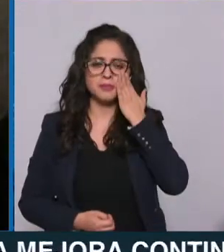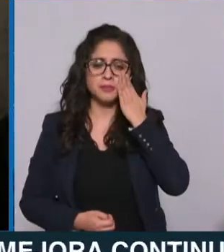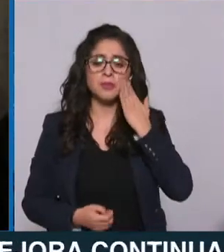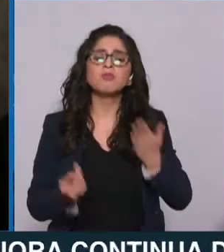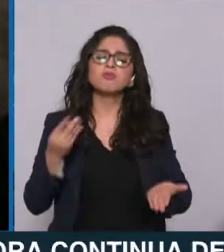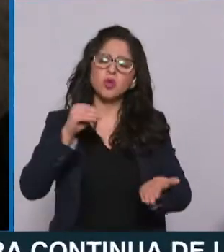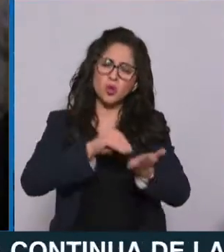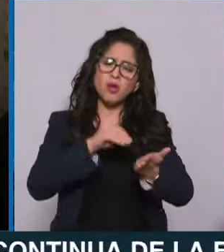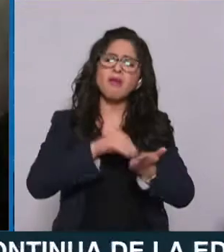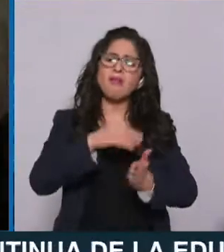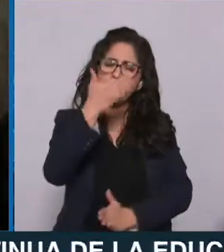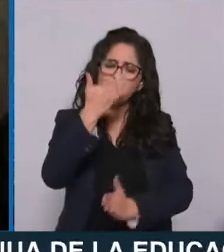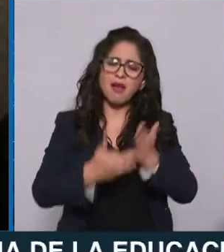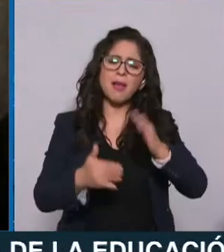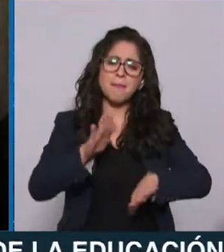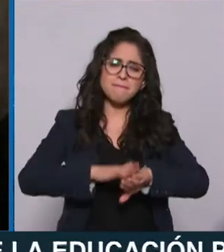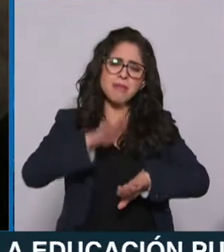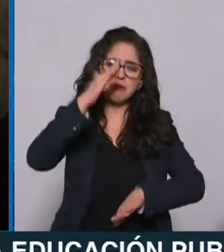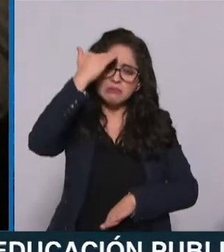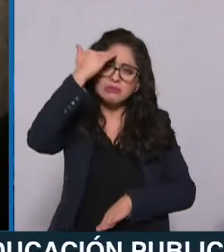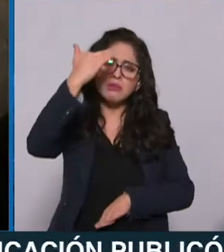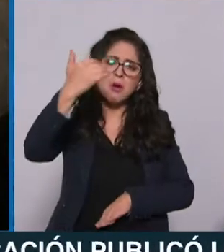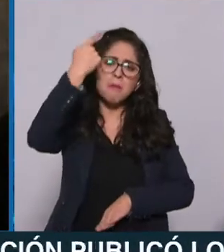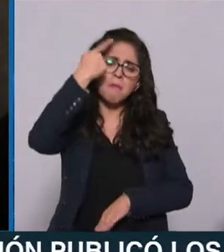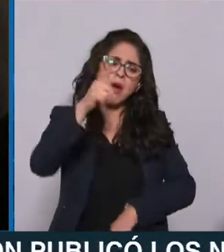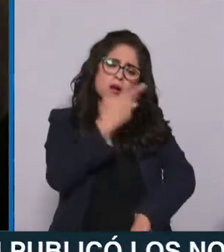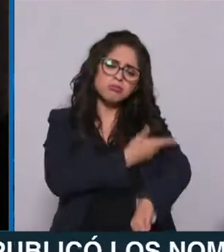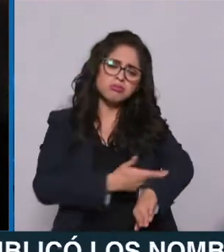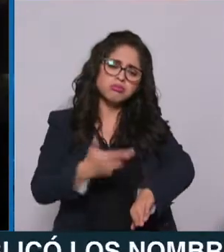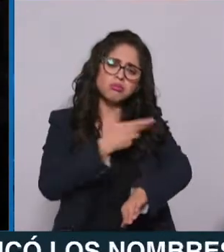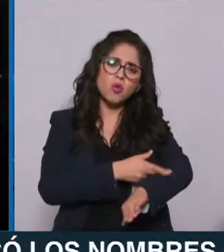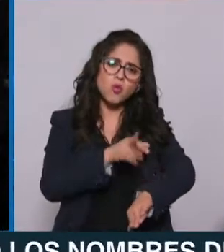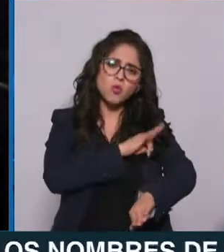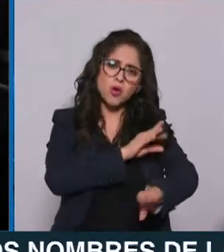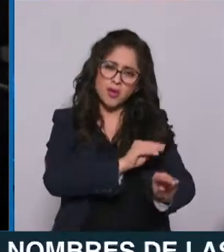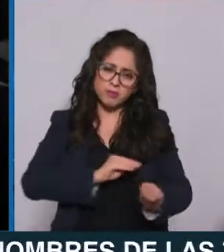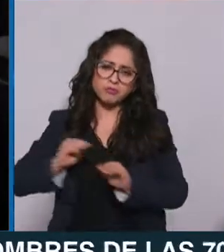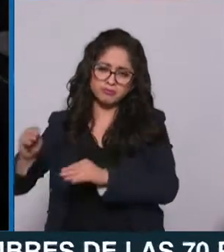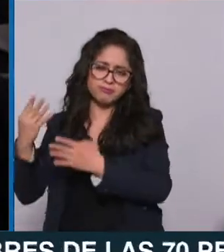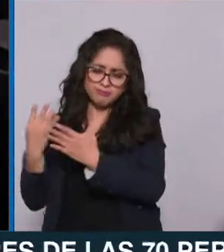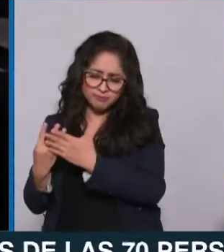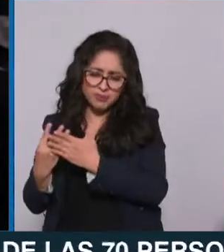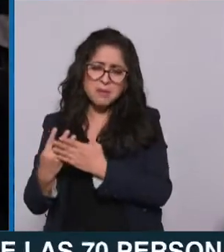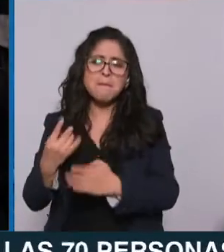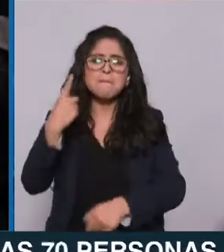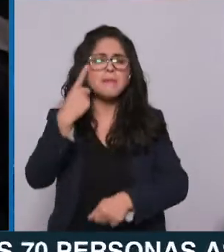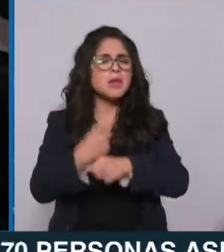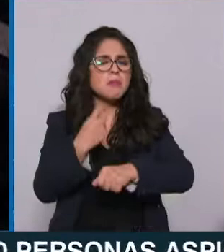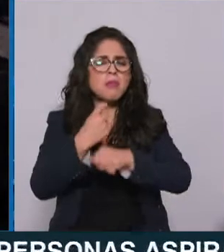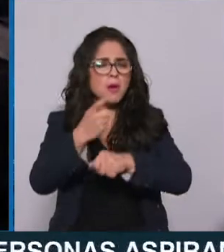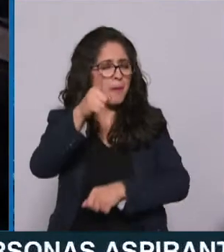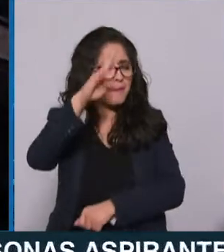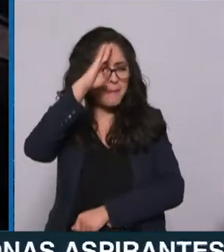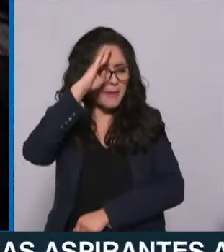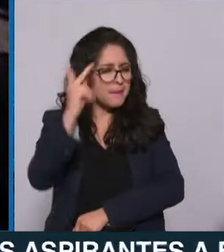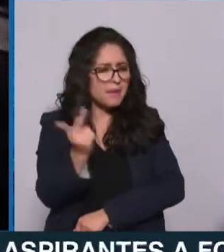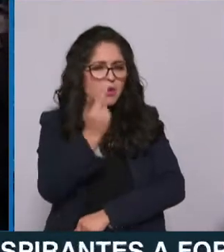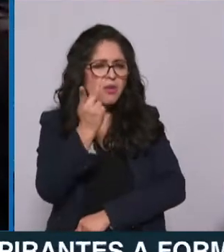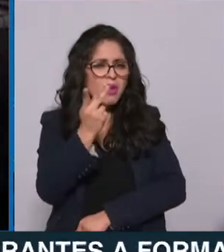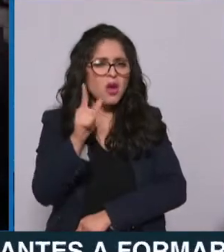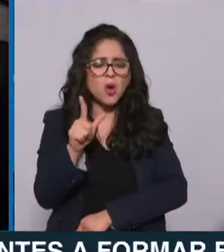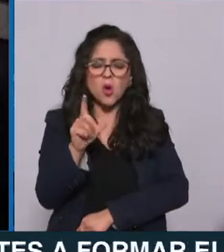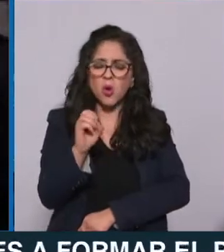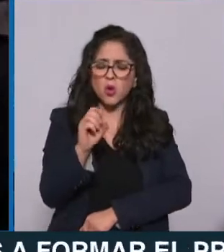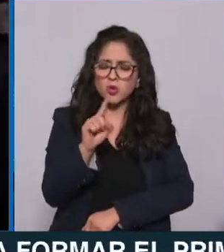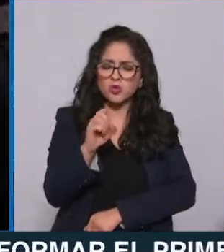es importante que se puedan poner en claro. Es decir, ¿qué hacía Lozoya en España? Hay que recordar que